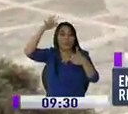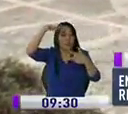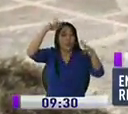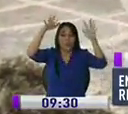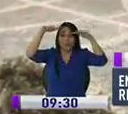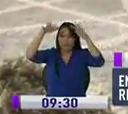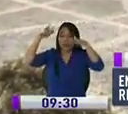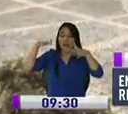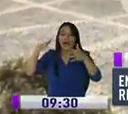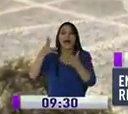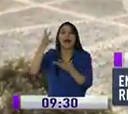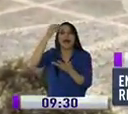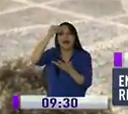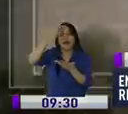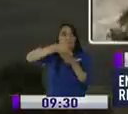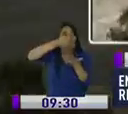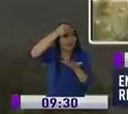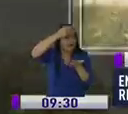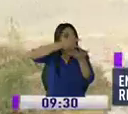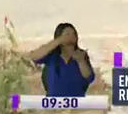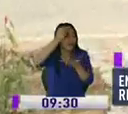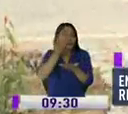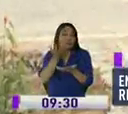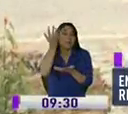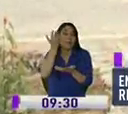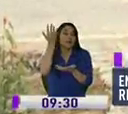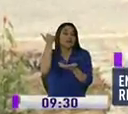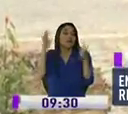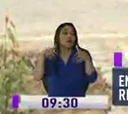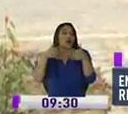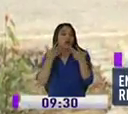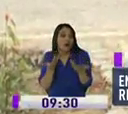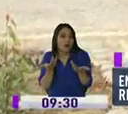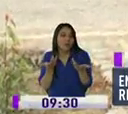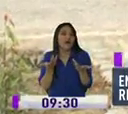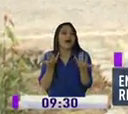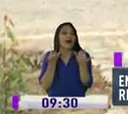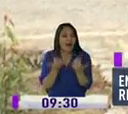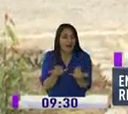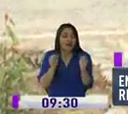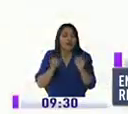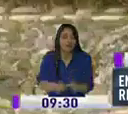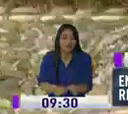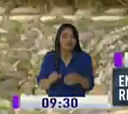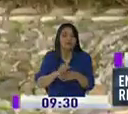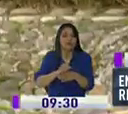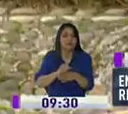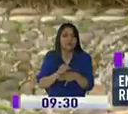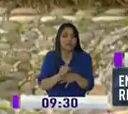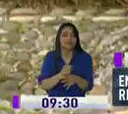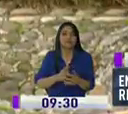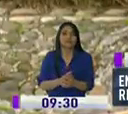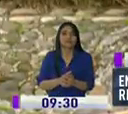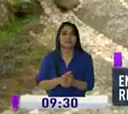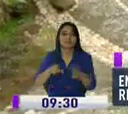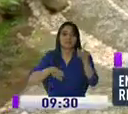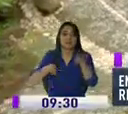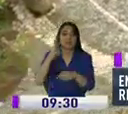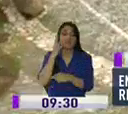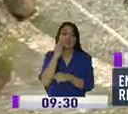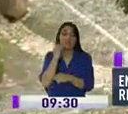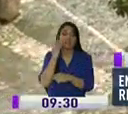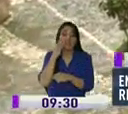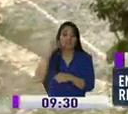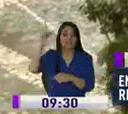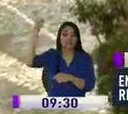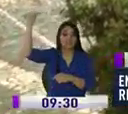rescatar, ¿no?, justamente esos conocimientos del pasado y volverlos a poner en, en práctica. Grandes astrónomos, los pueblos